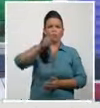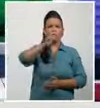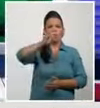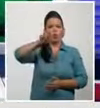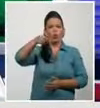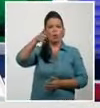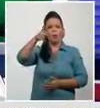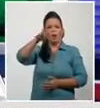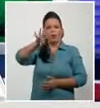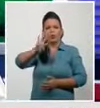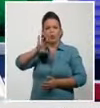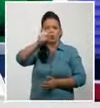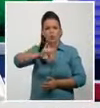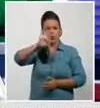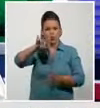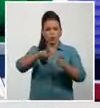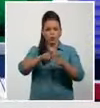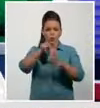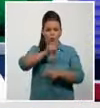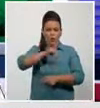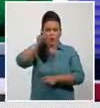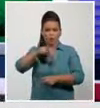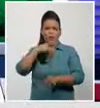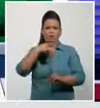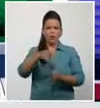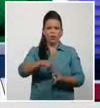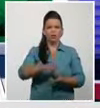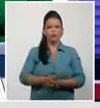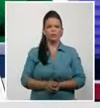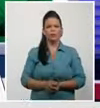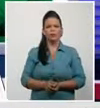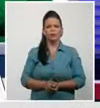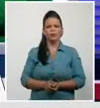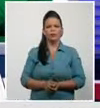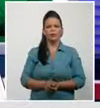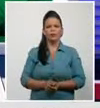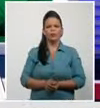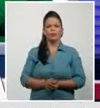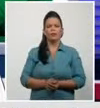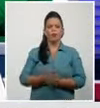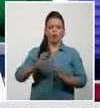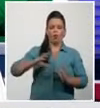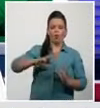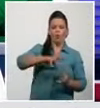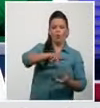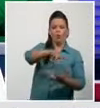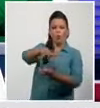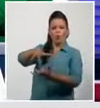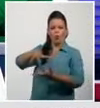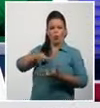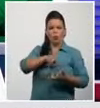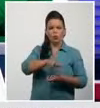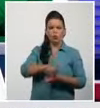2,14%. Las Américas sigue siendo, representando el